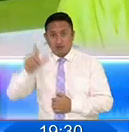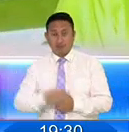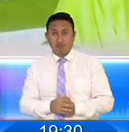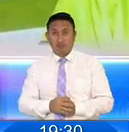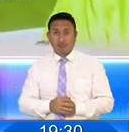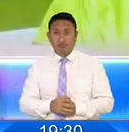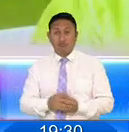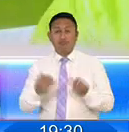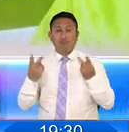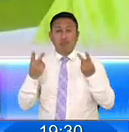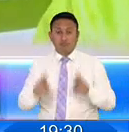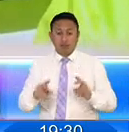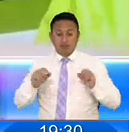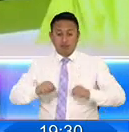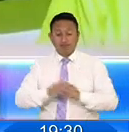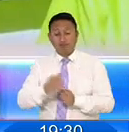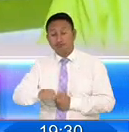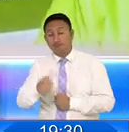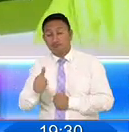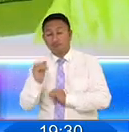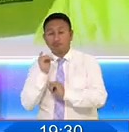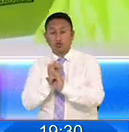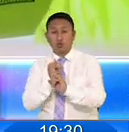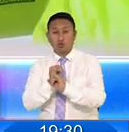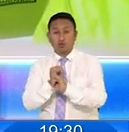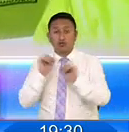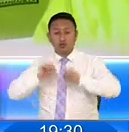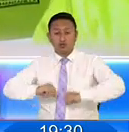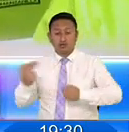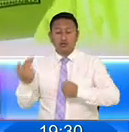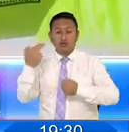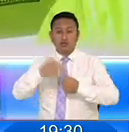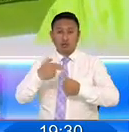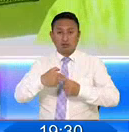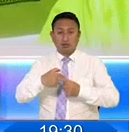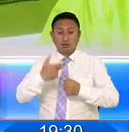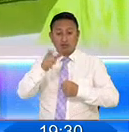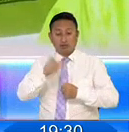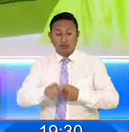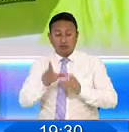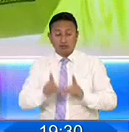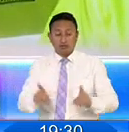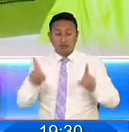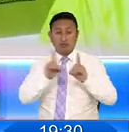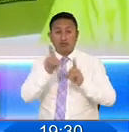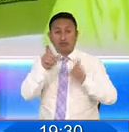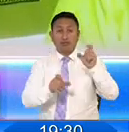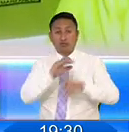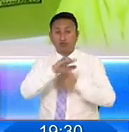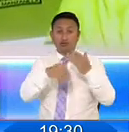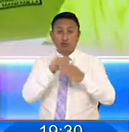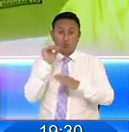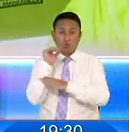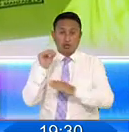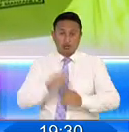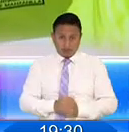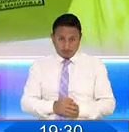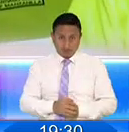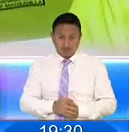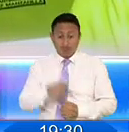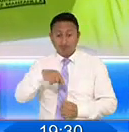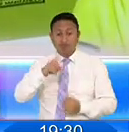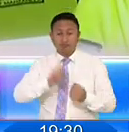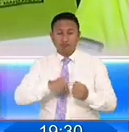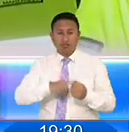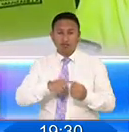Y también de las otras instituciones, también tenemos la participación de números importantes de personal a nivel nacional. Y aquí en